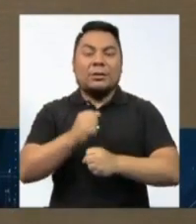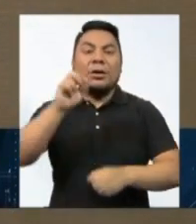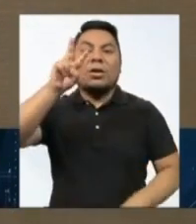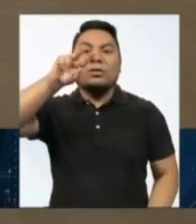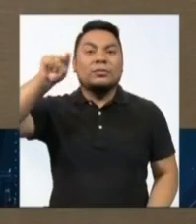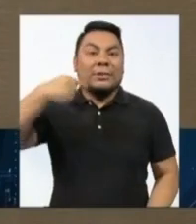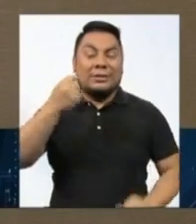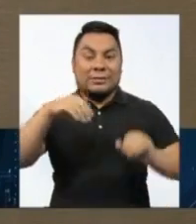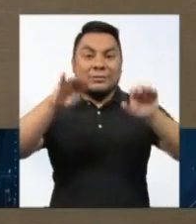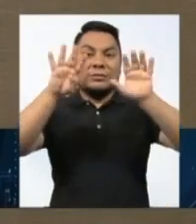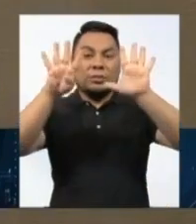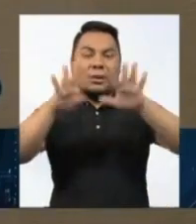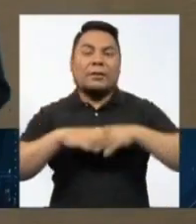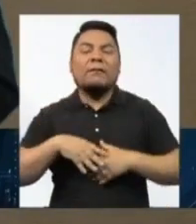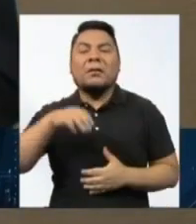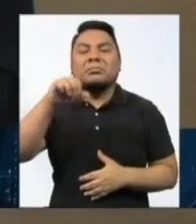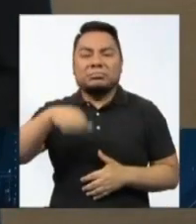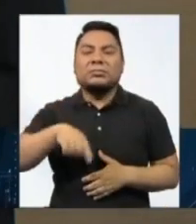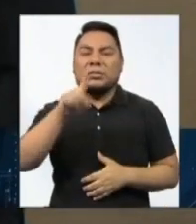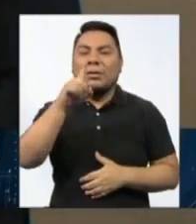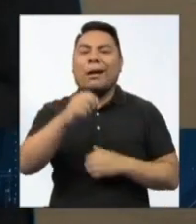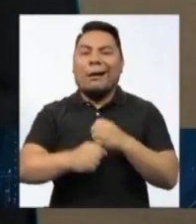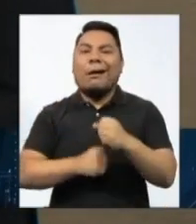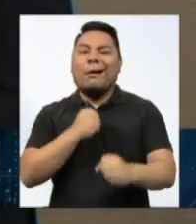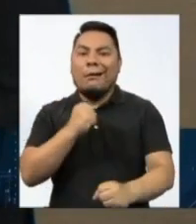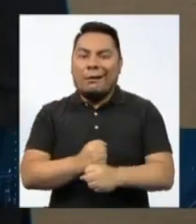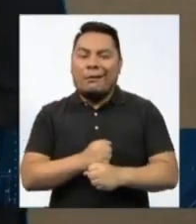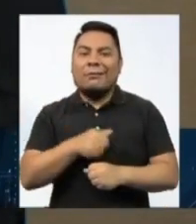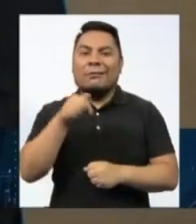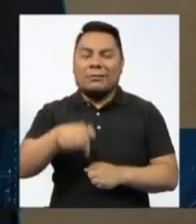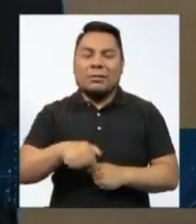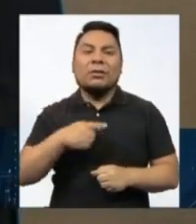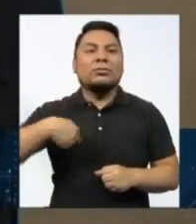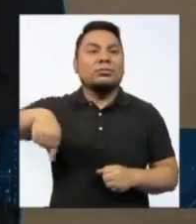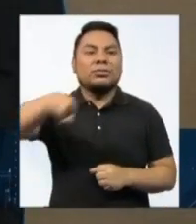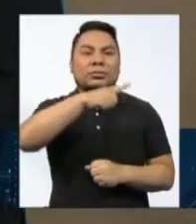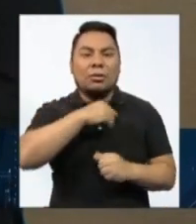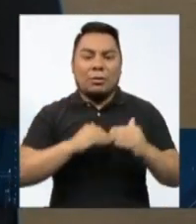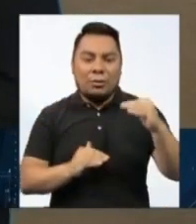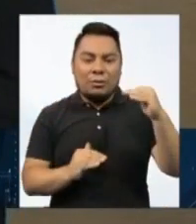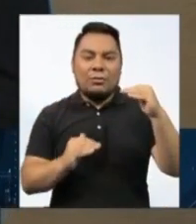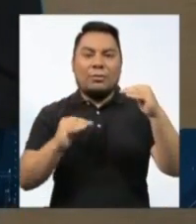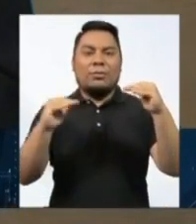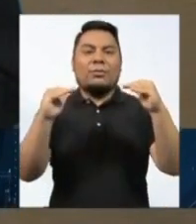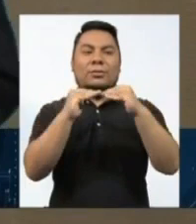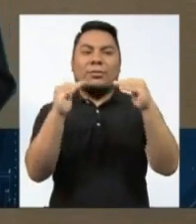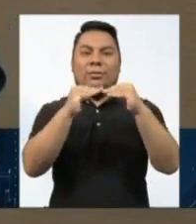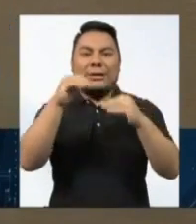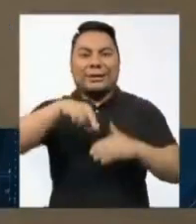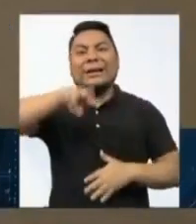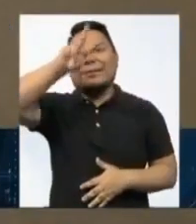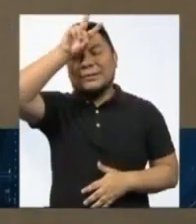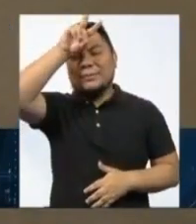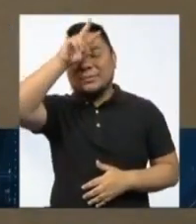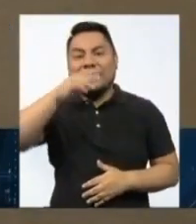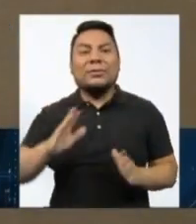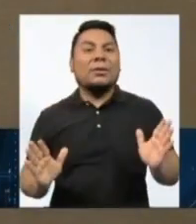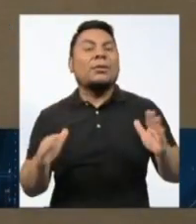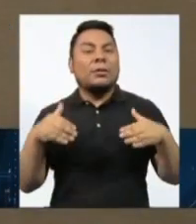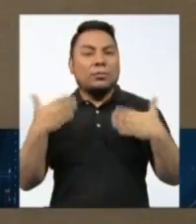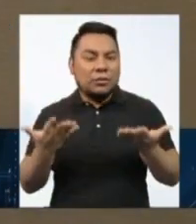2019 va a ser un año donde consolidemos la democracia en el Perú, donde